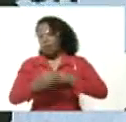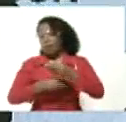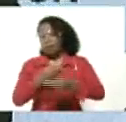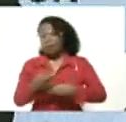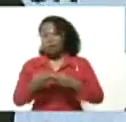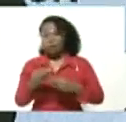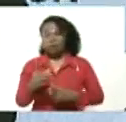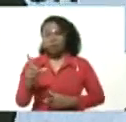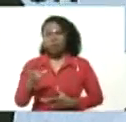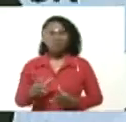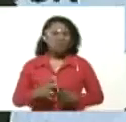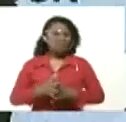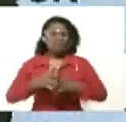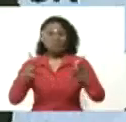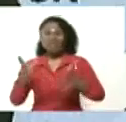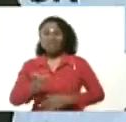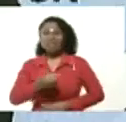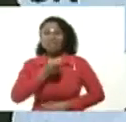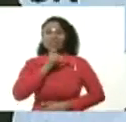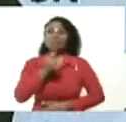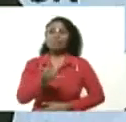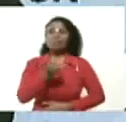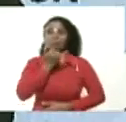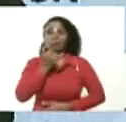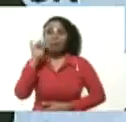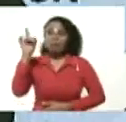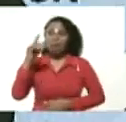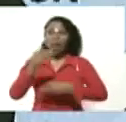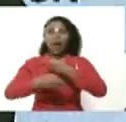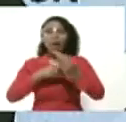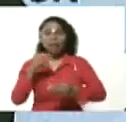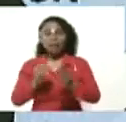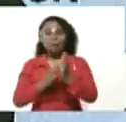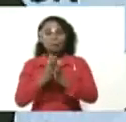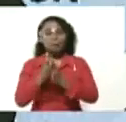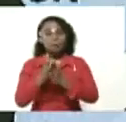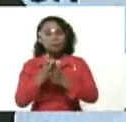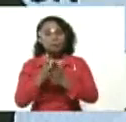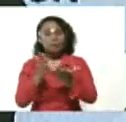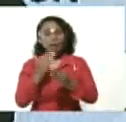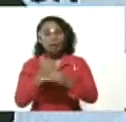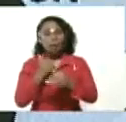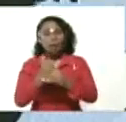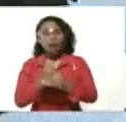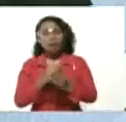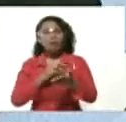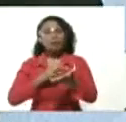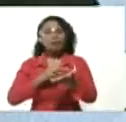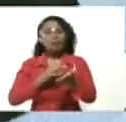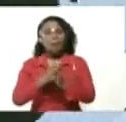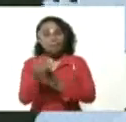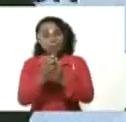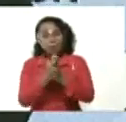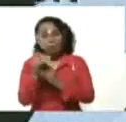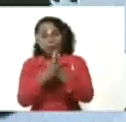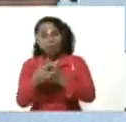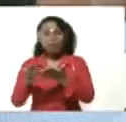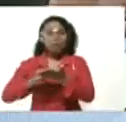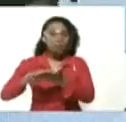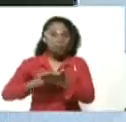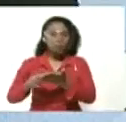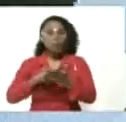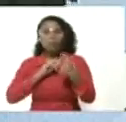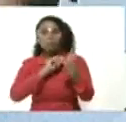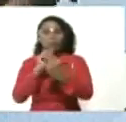enorme error y emprendan una vía de diálogo. Hablo de un enorme error, como es también el entregar la riqueza nacional a